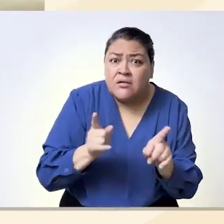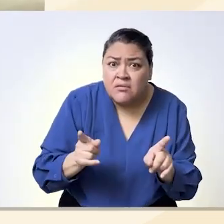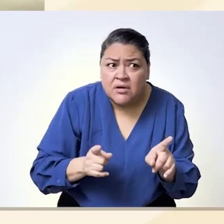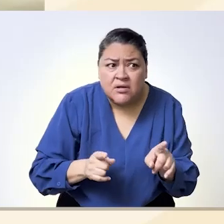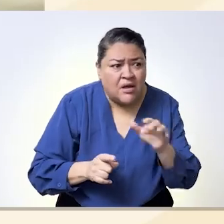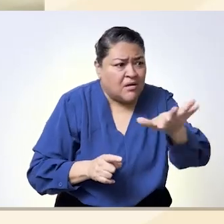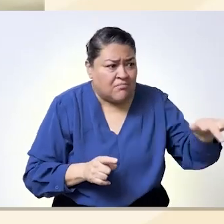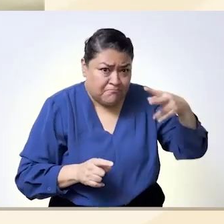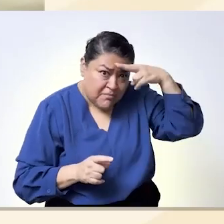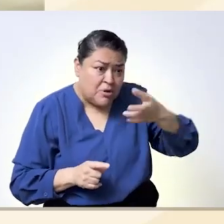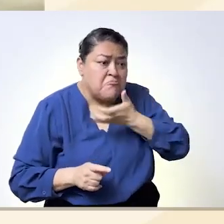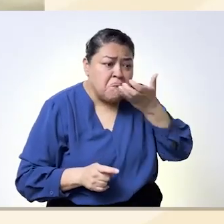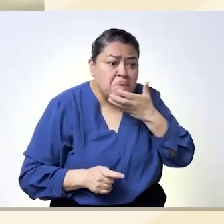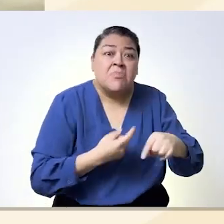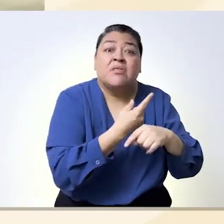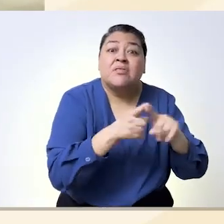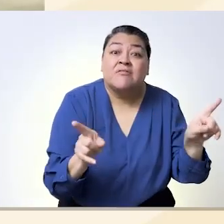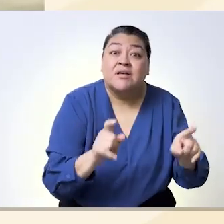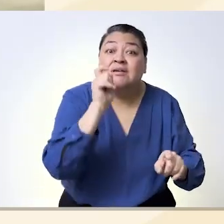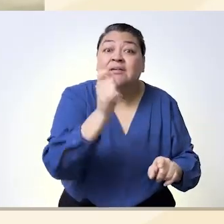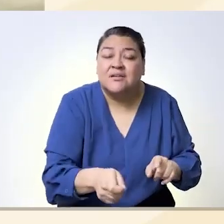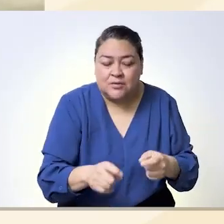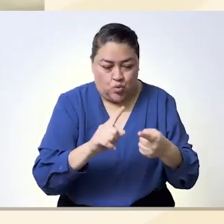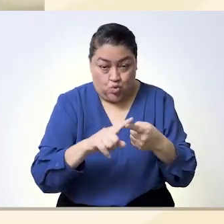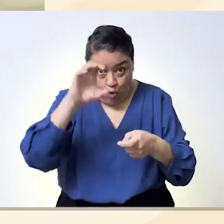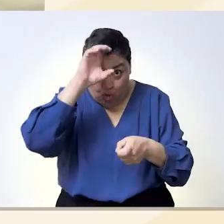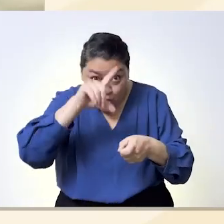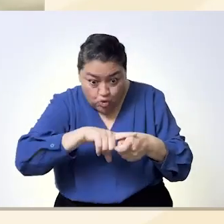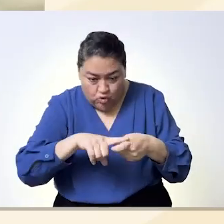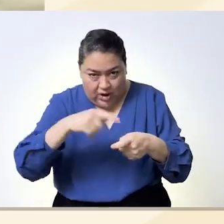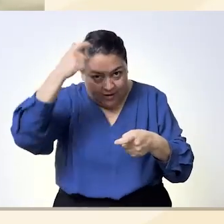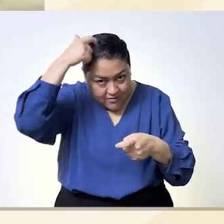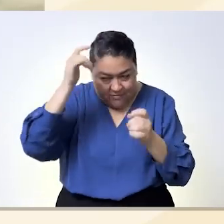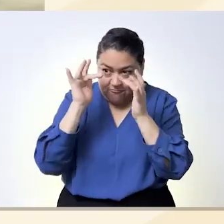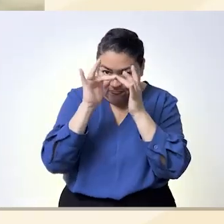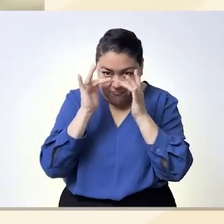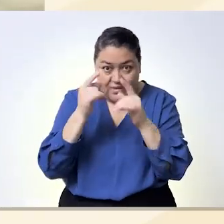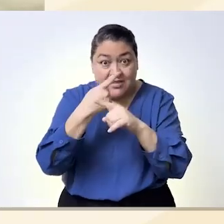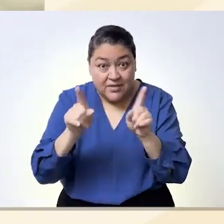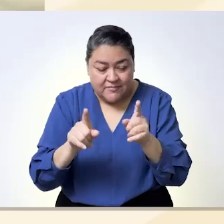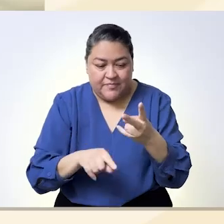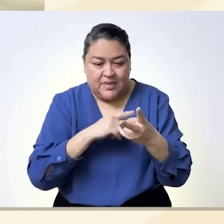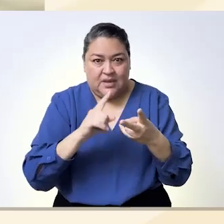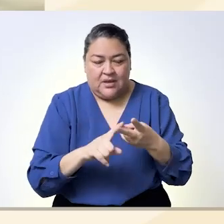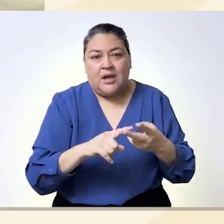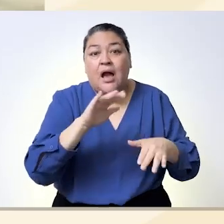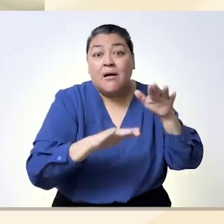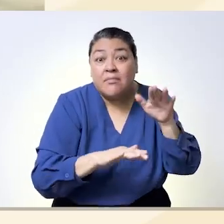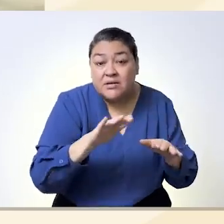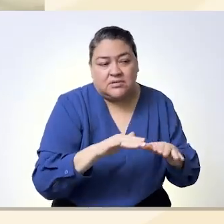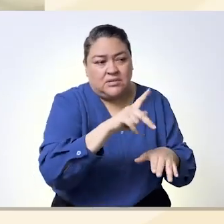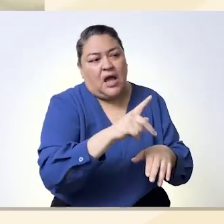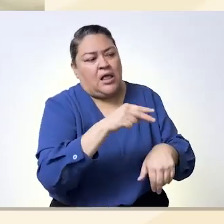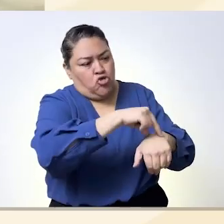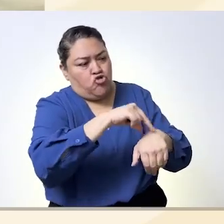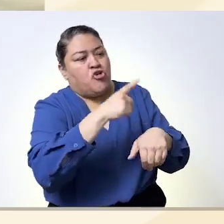norma neurológica de este espacio. Entonces es un término político, es un término cultural y es un término mucho más complejo que el del modelo médico,